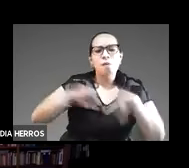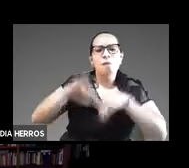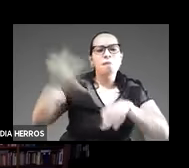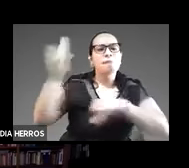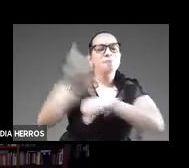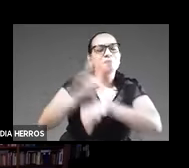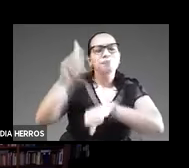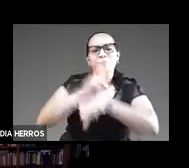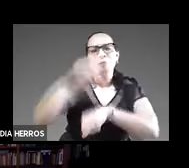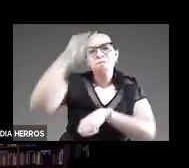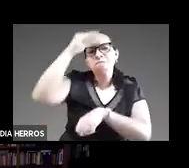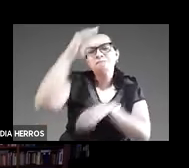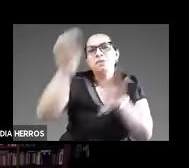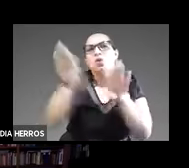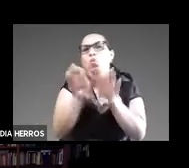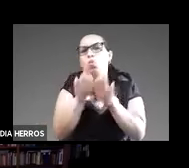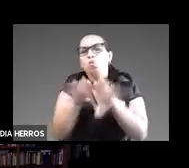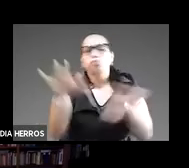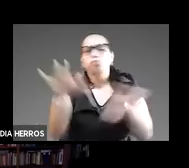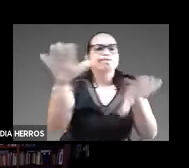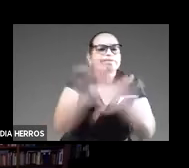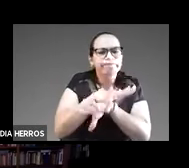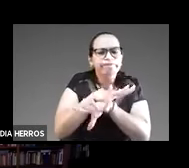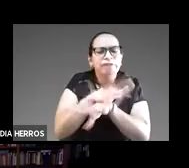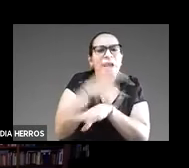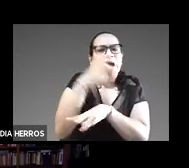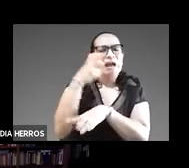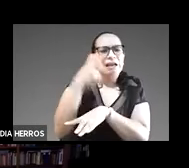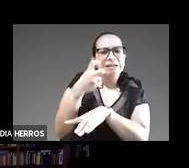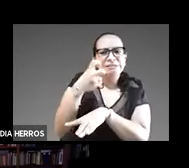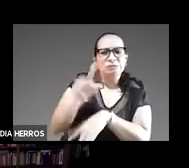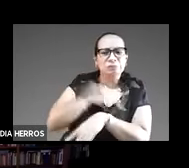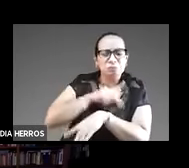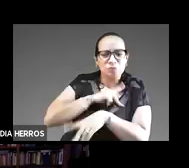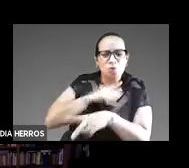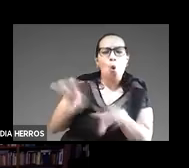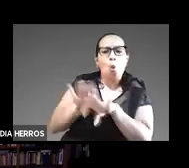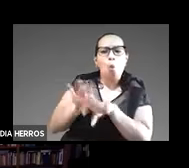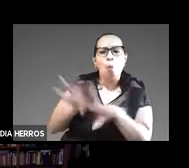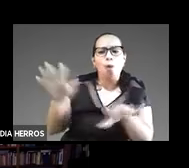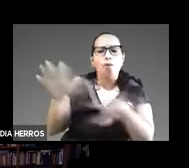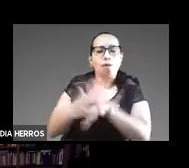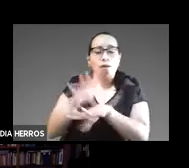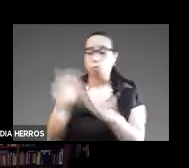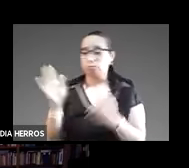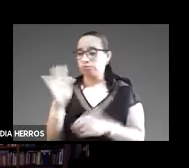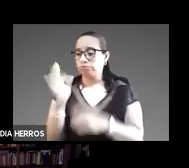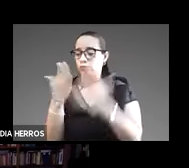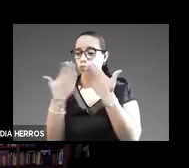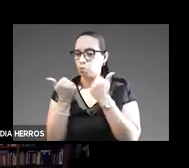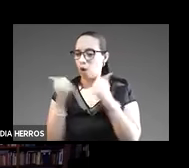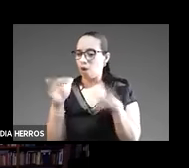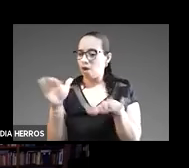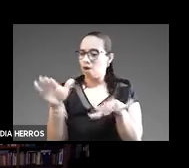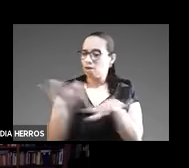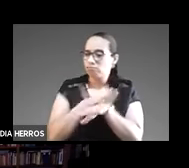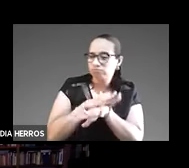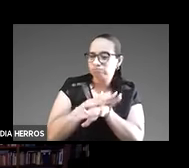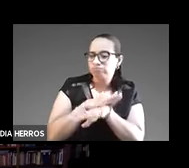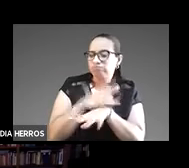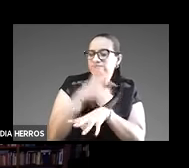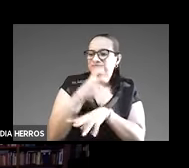cómo cambiar la ecuación de lo que le toca, ¿no? Porque si no ocurren esos cambios, o sea, la